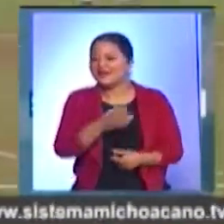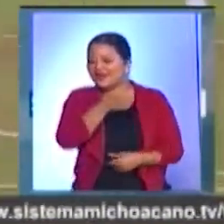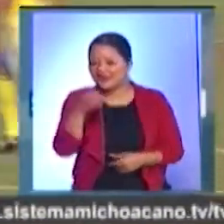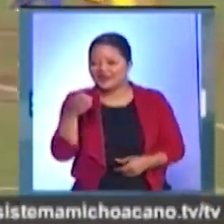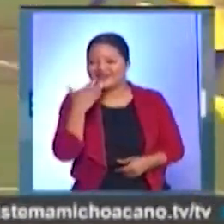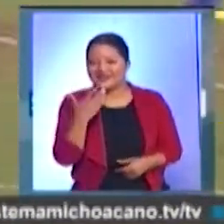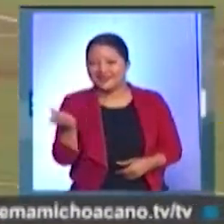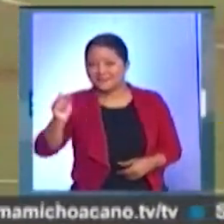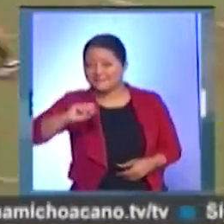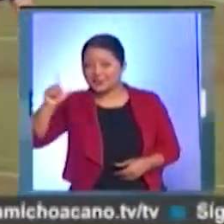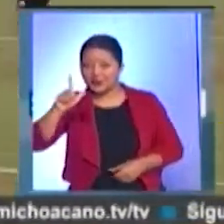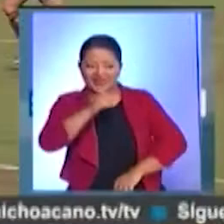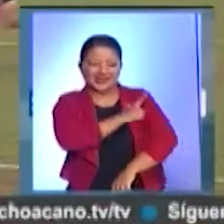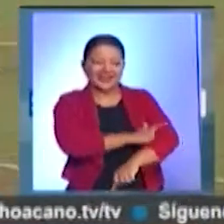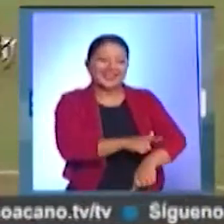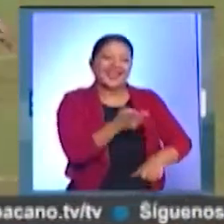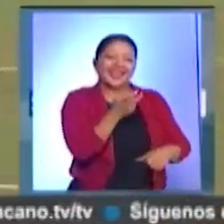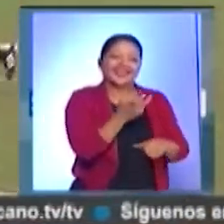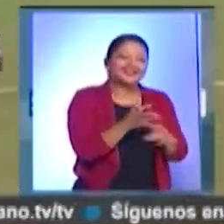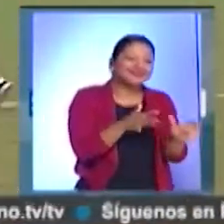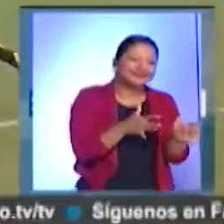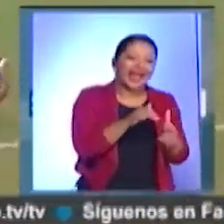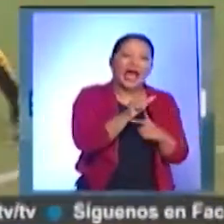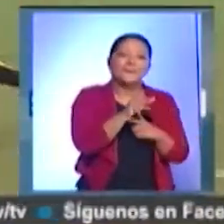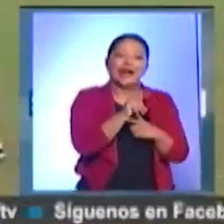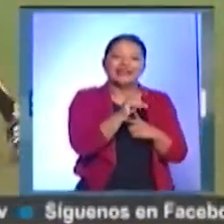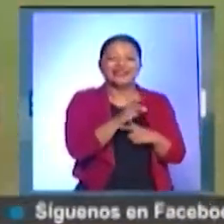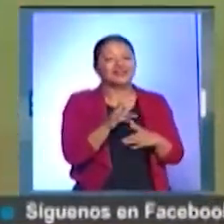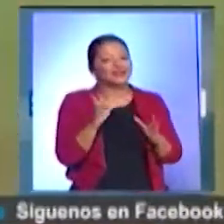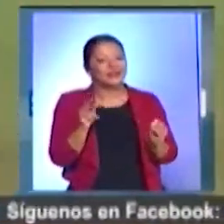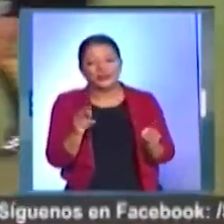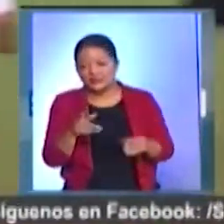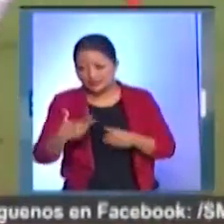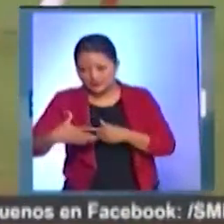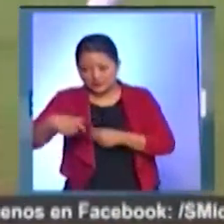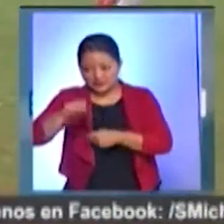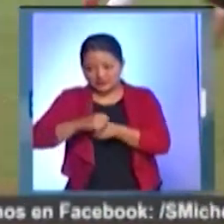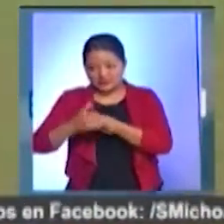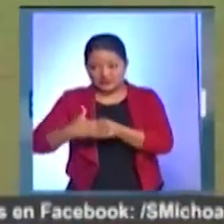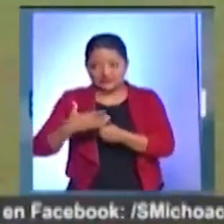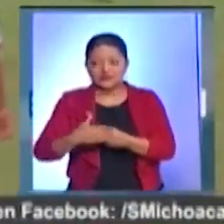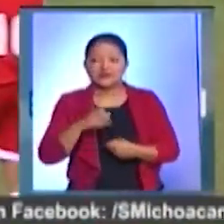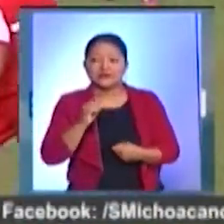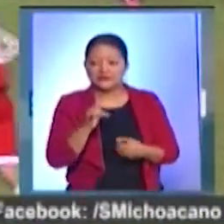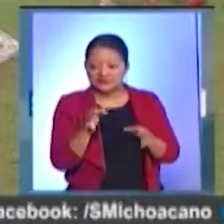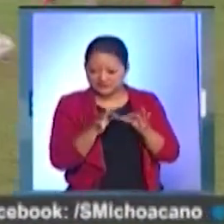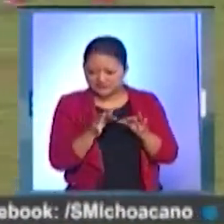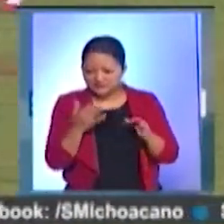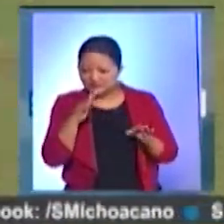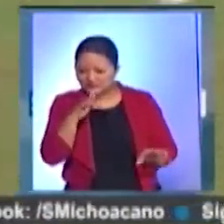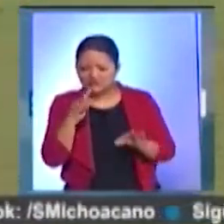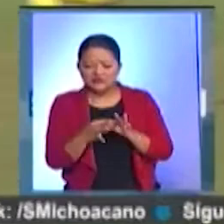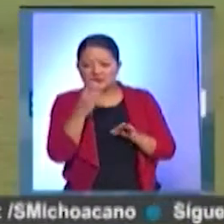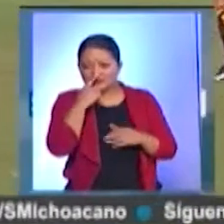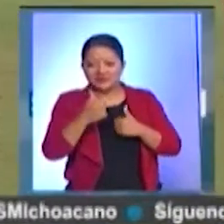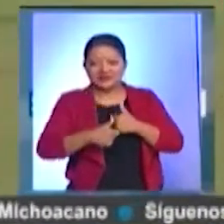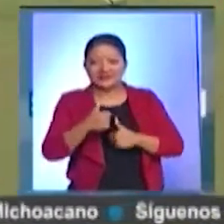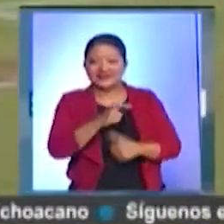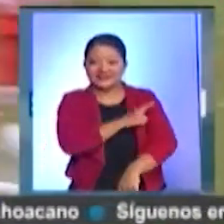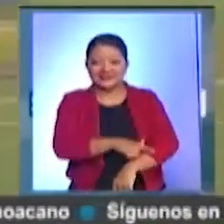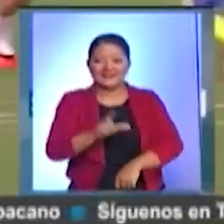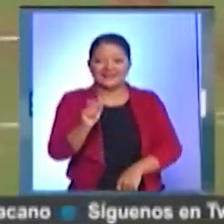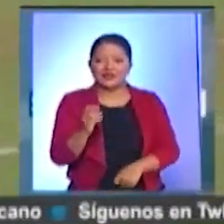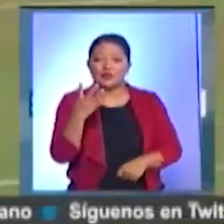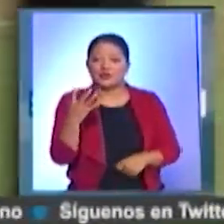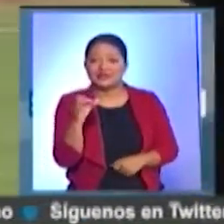profesionalismo que una liga amateur considera que a partir de la próxima semana ya todo estará en regla y listos para iniciar su participación en la liga el 24 de